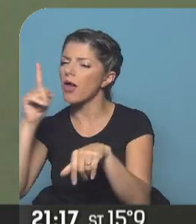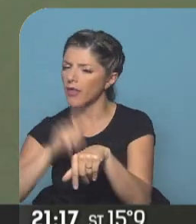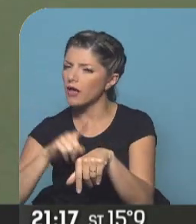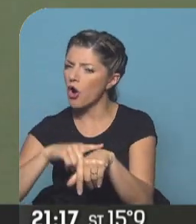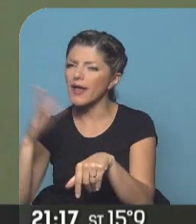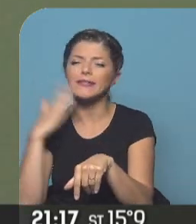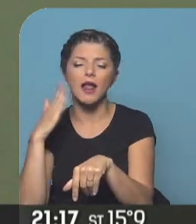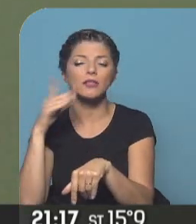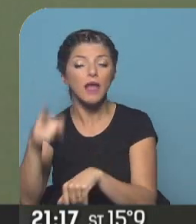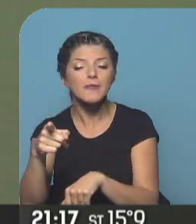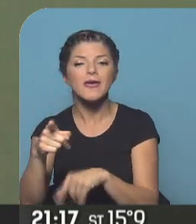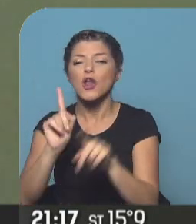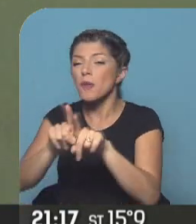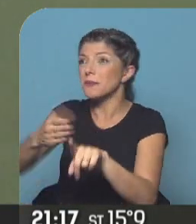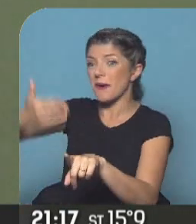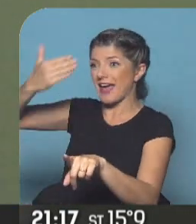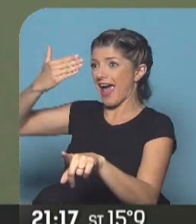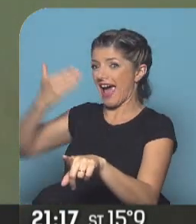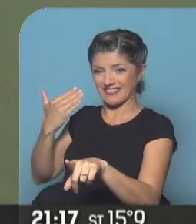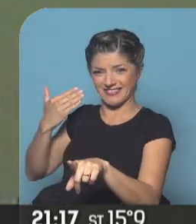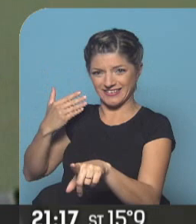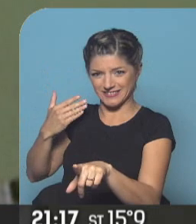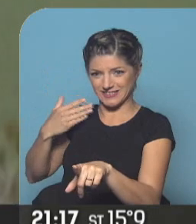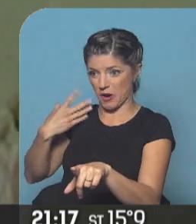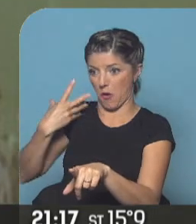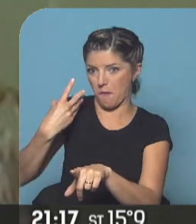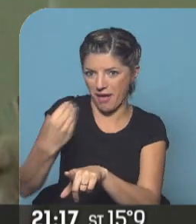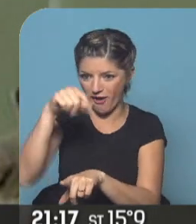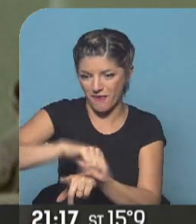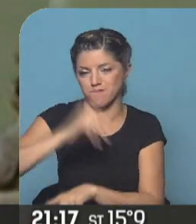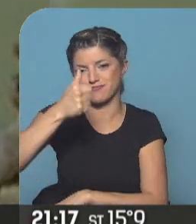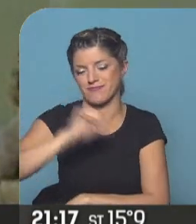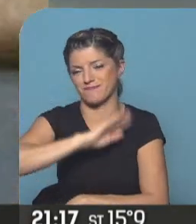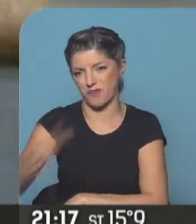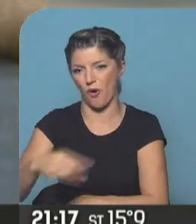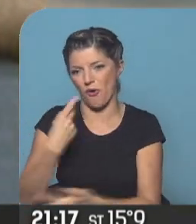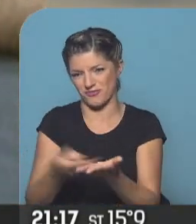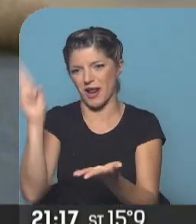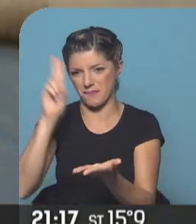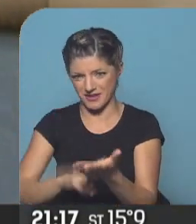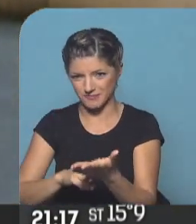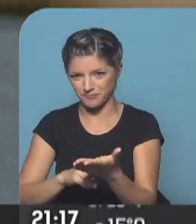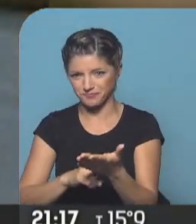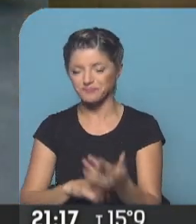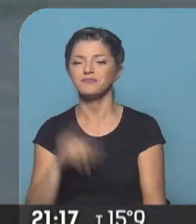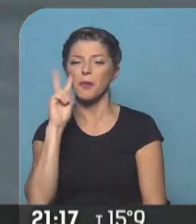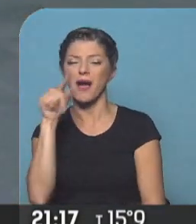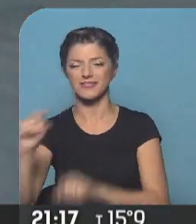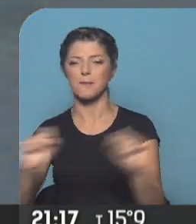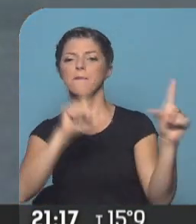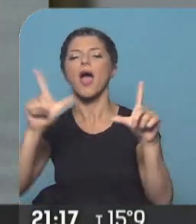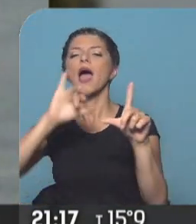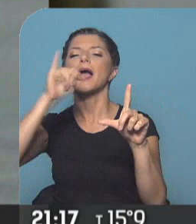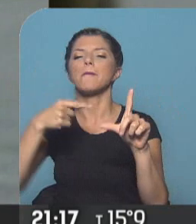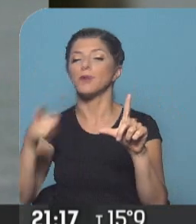repetir aquella historia que tuvo correlato en este punto y en la final, cuando Delpo se consagró campeón en el